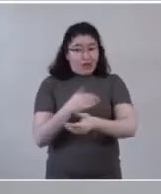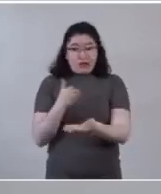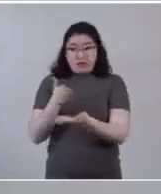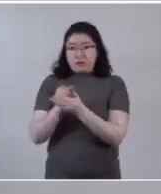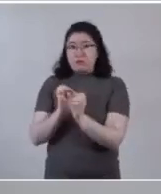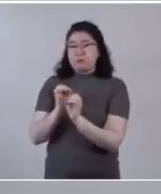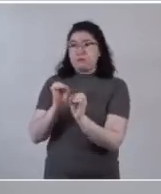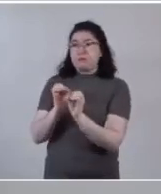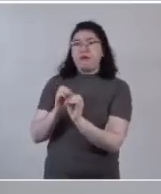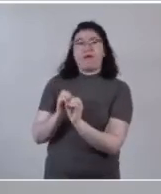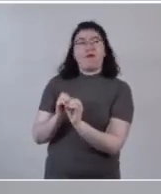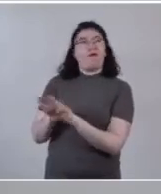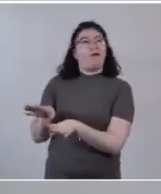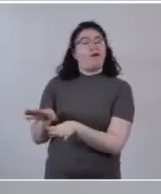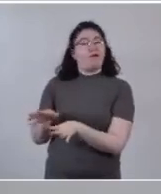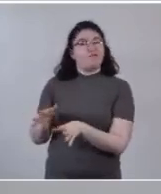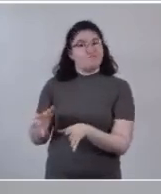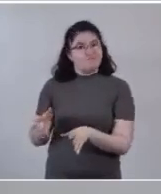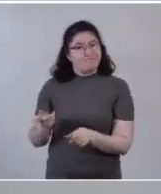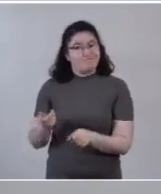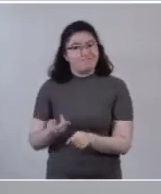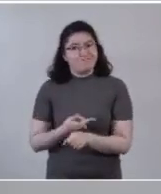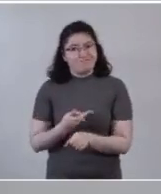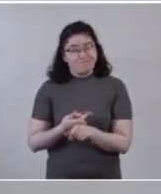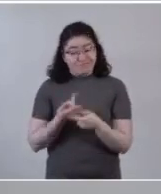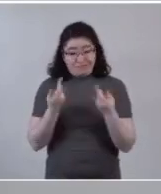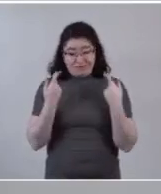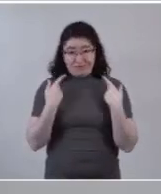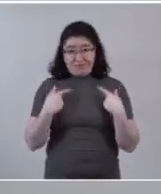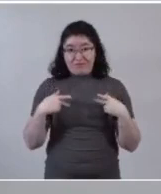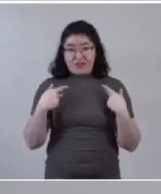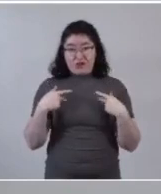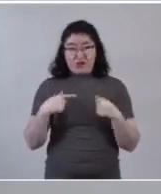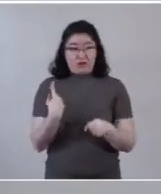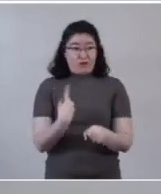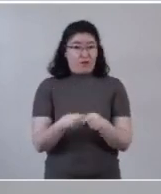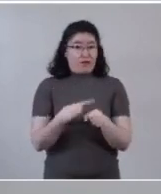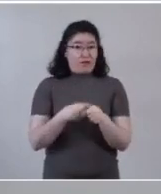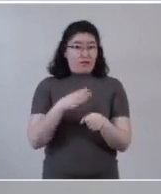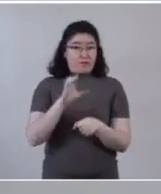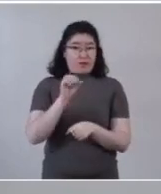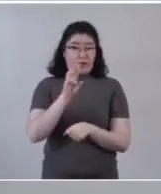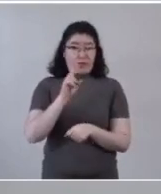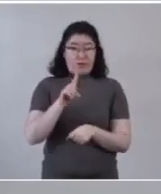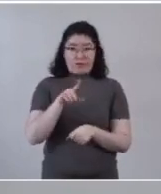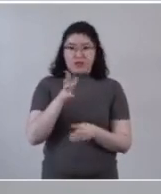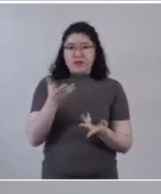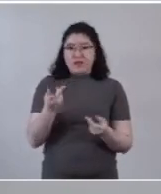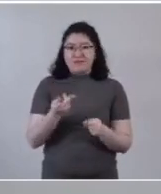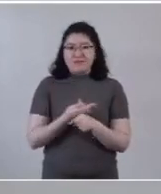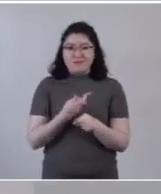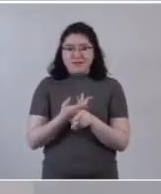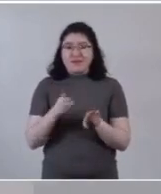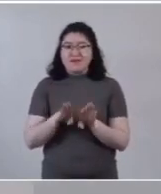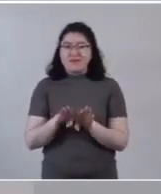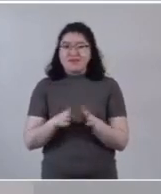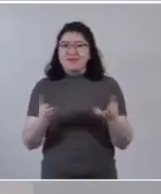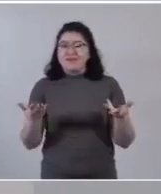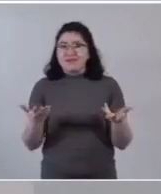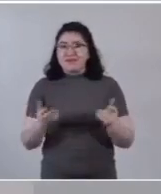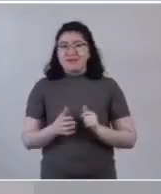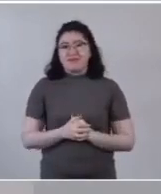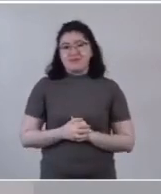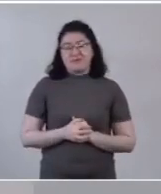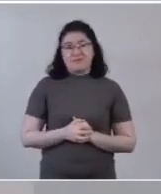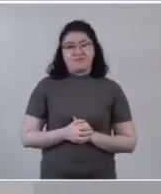de este proceso de enterrar a la gente que sale con esta enfermedad de COVID? ¿O qué está pasando ahí? No, ahí